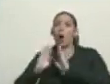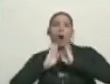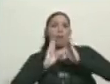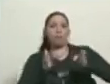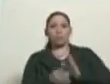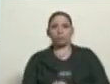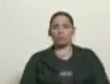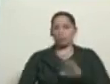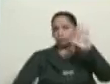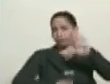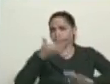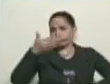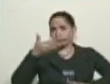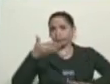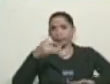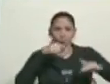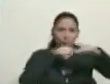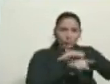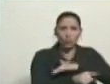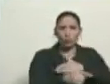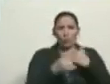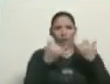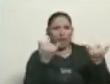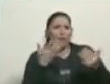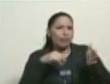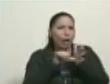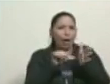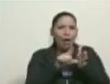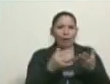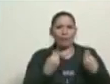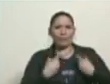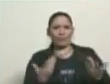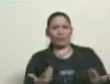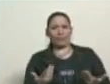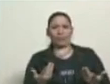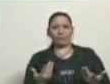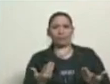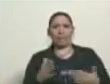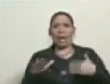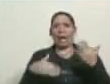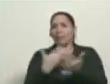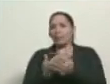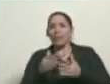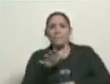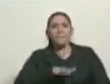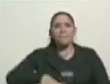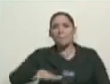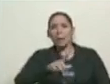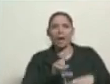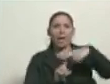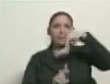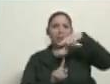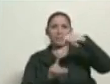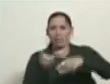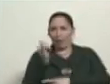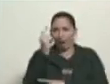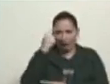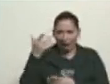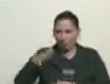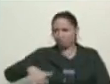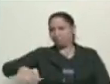ido ya a su nicho de origen, a la Plaza Altamira. Y allá están,